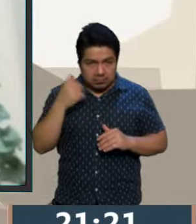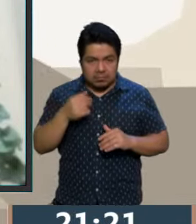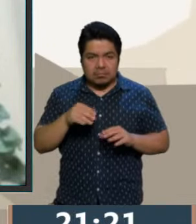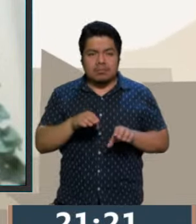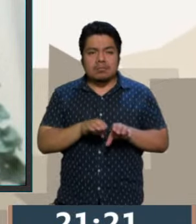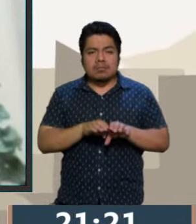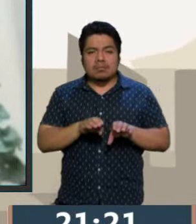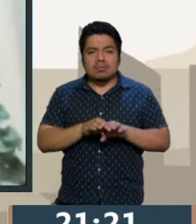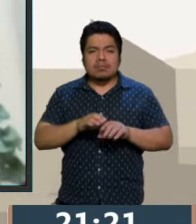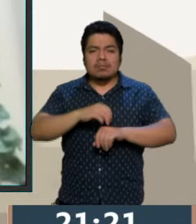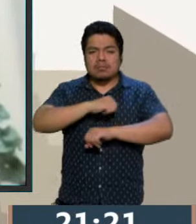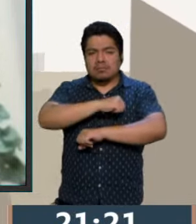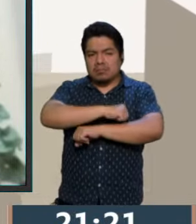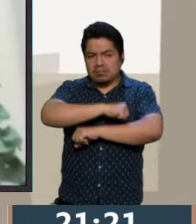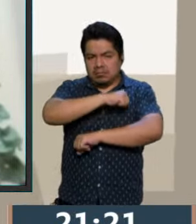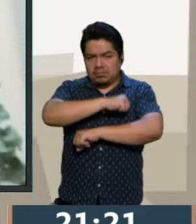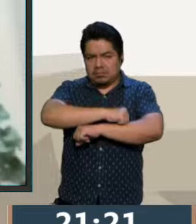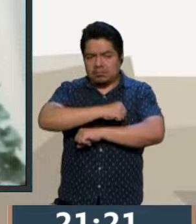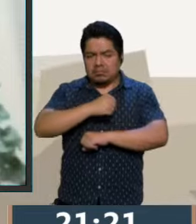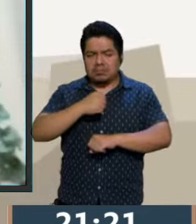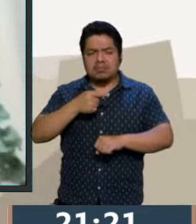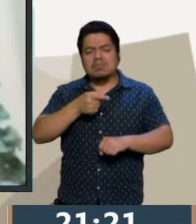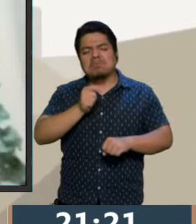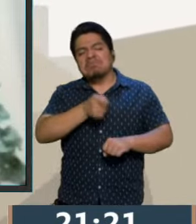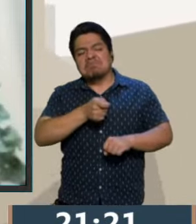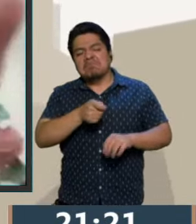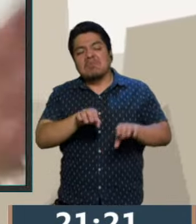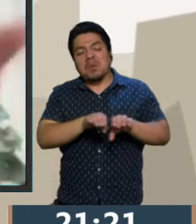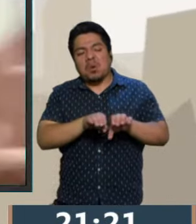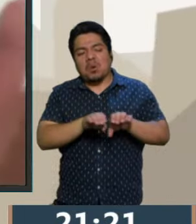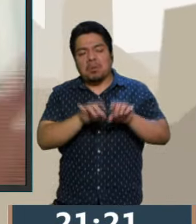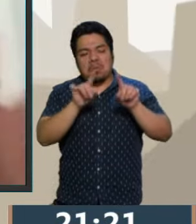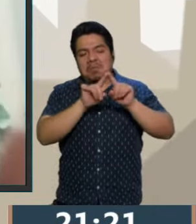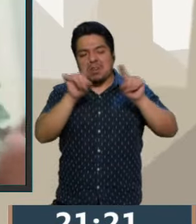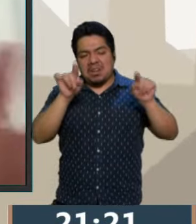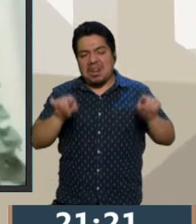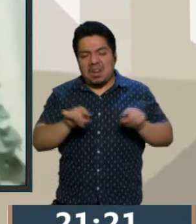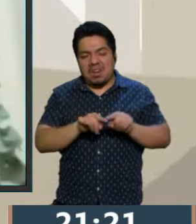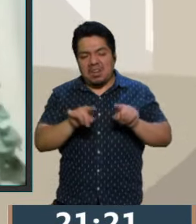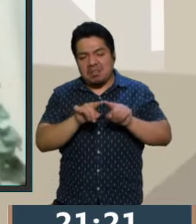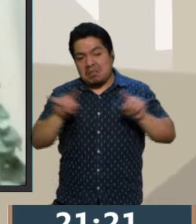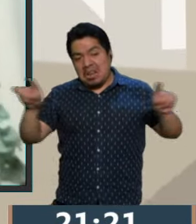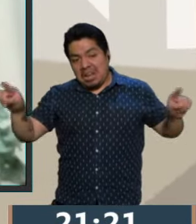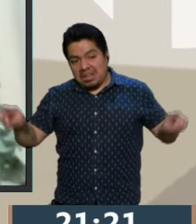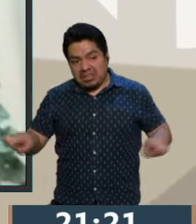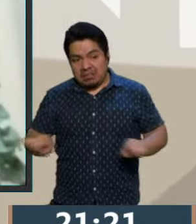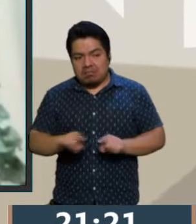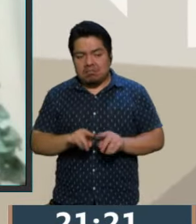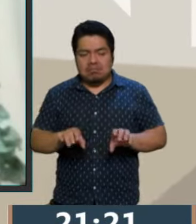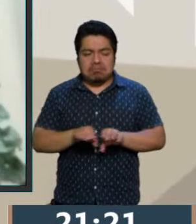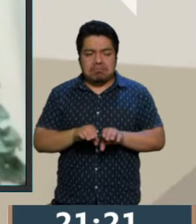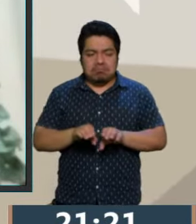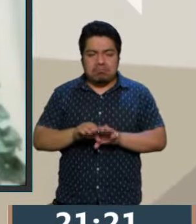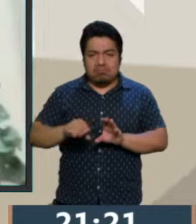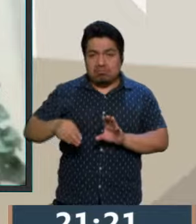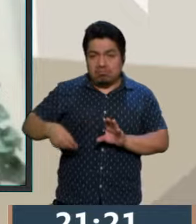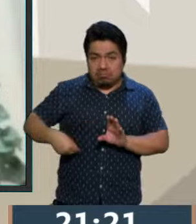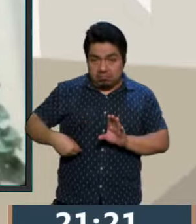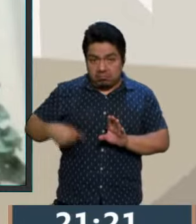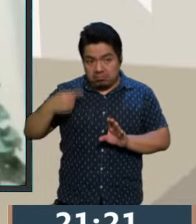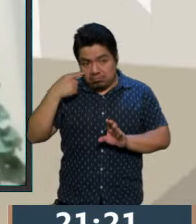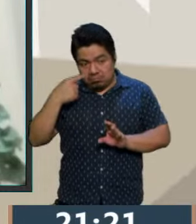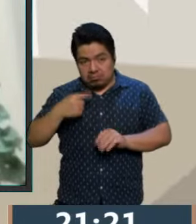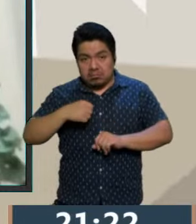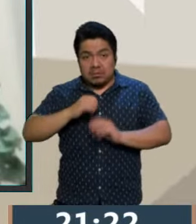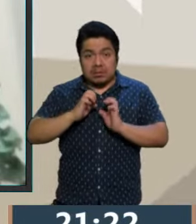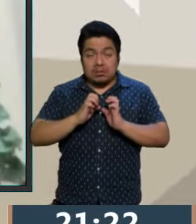son las ventanas, porque nos llama la atención pues que esto pudiera manejarse en algún momento como un accidente, toda vez que